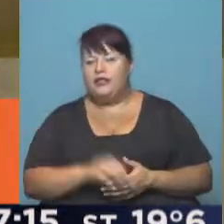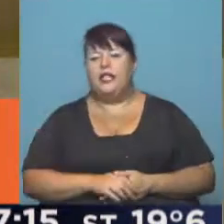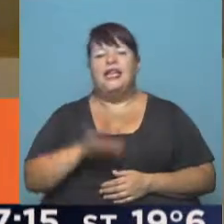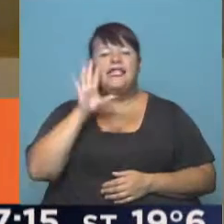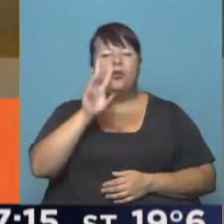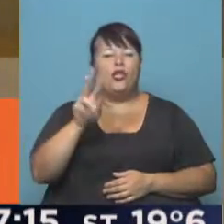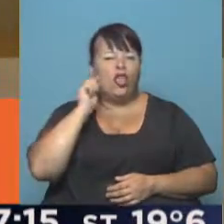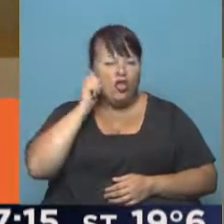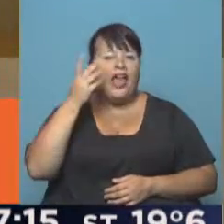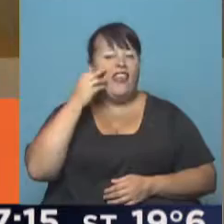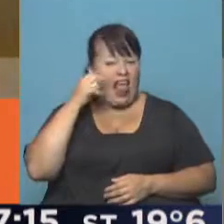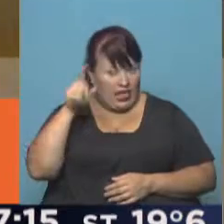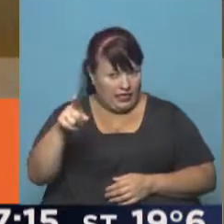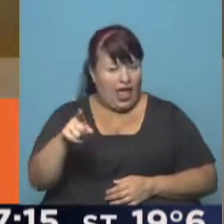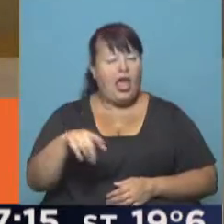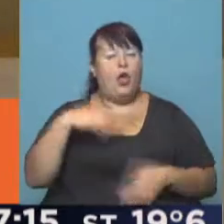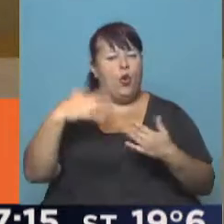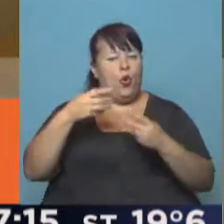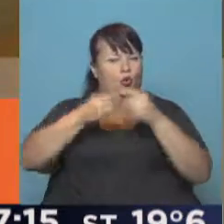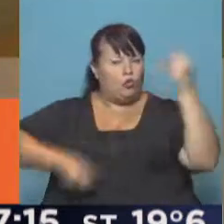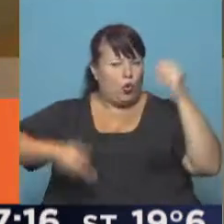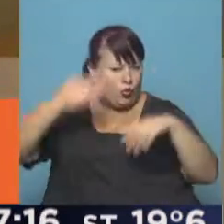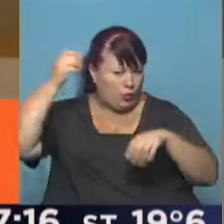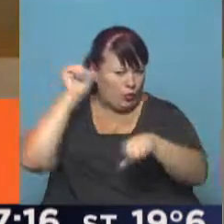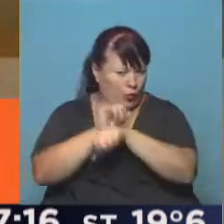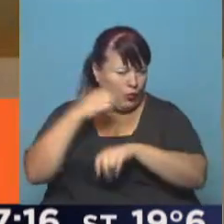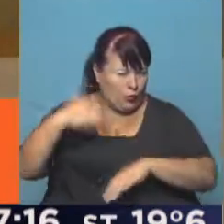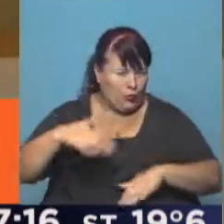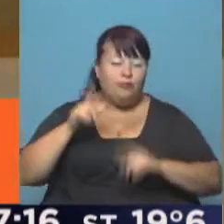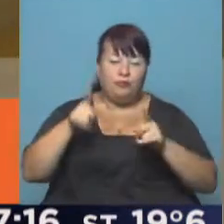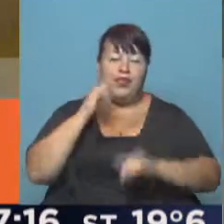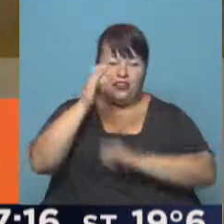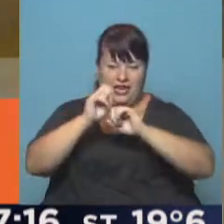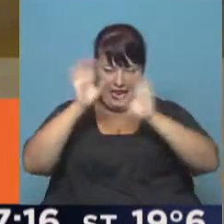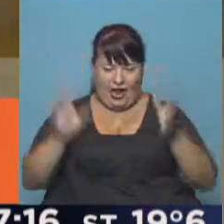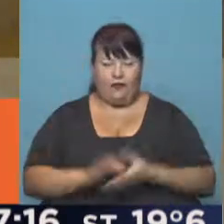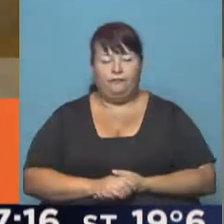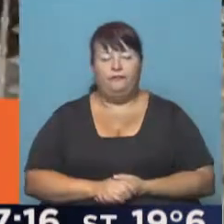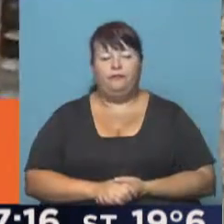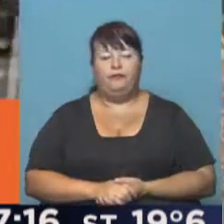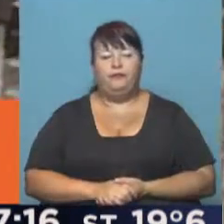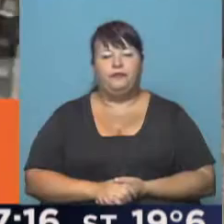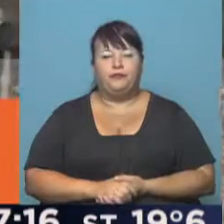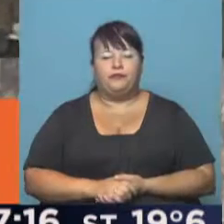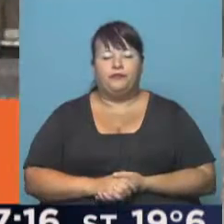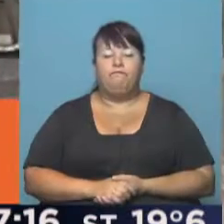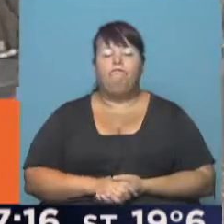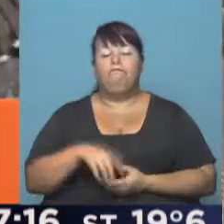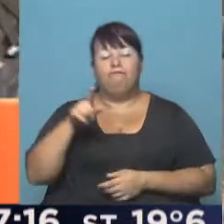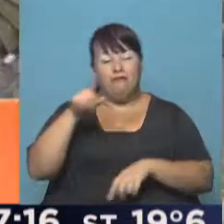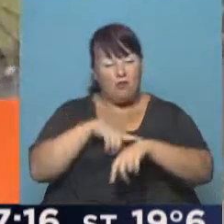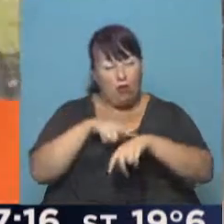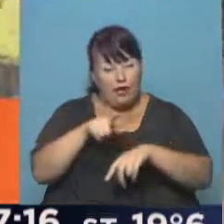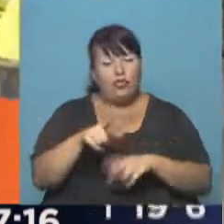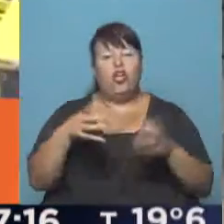52 años, británico, con importantes antecedentes penales. Y aquí los primeros detalles. Por esas horas,